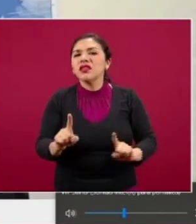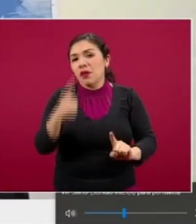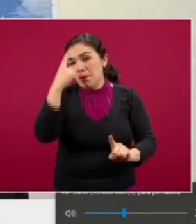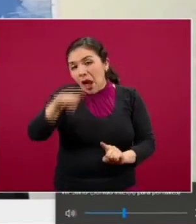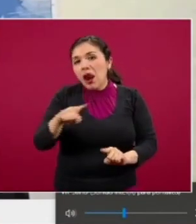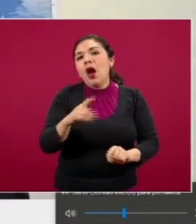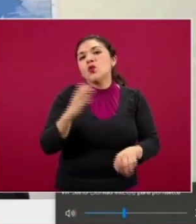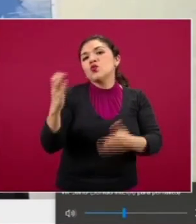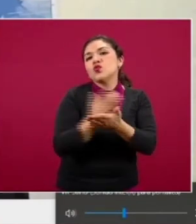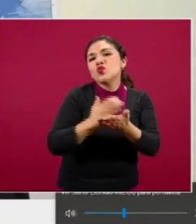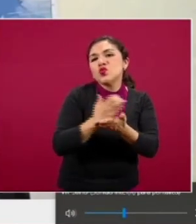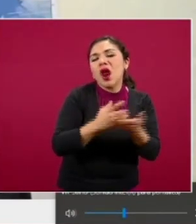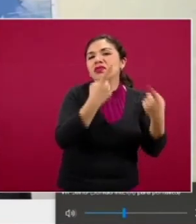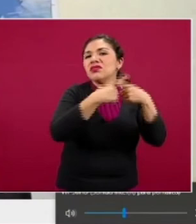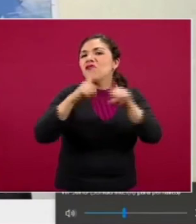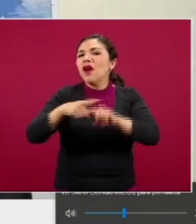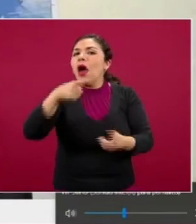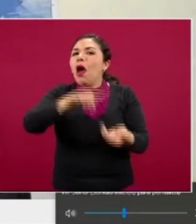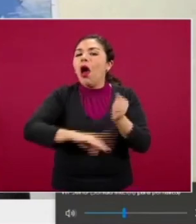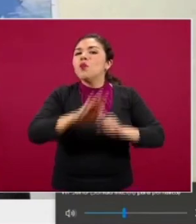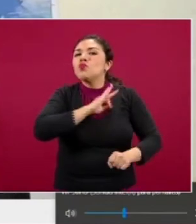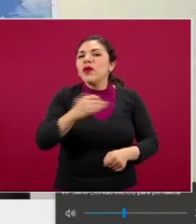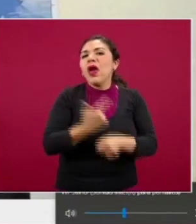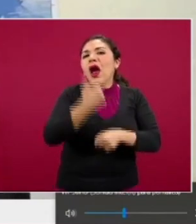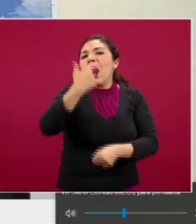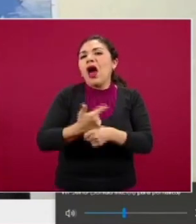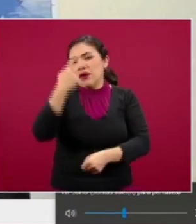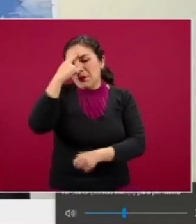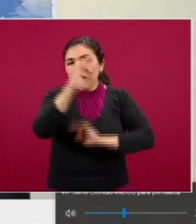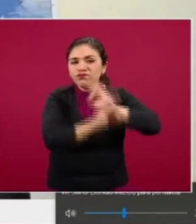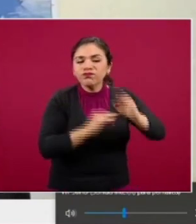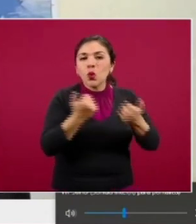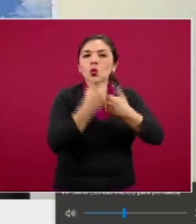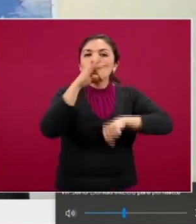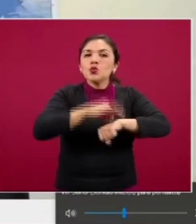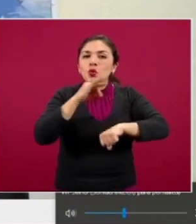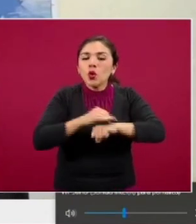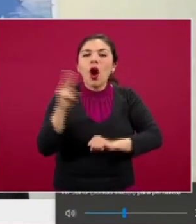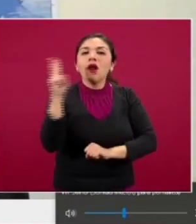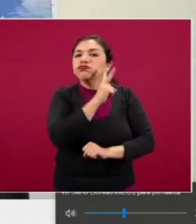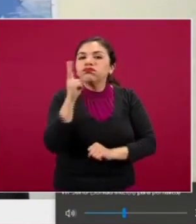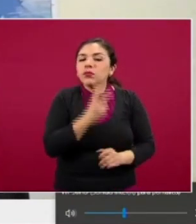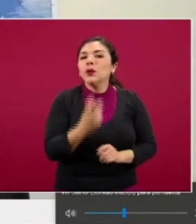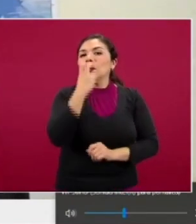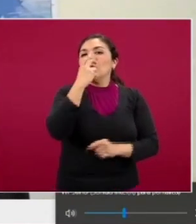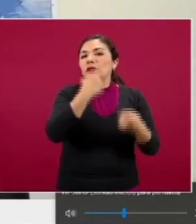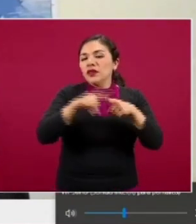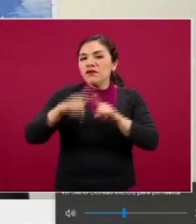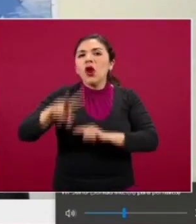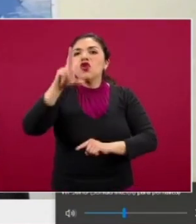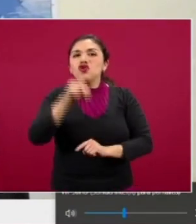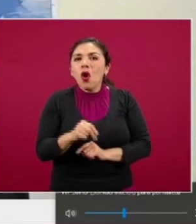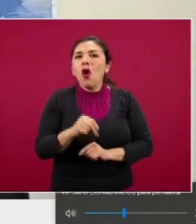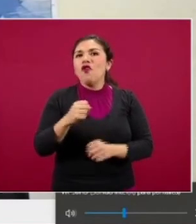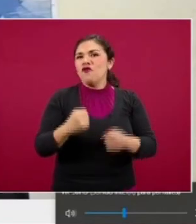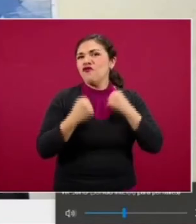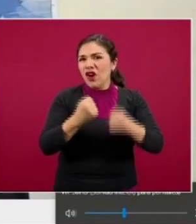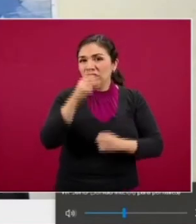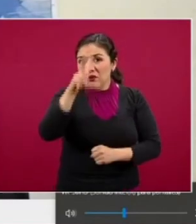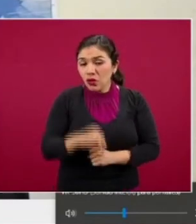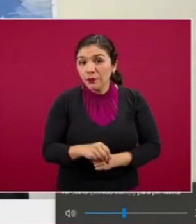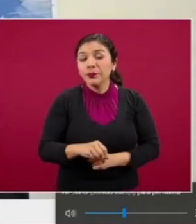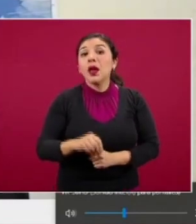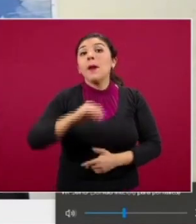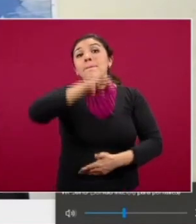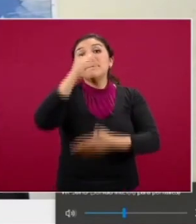a los distintos elementos del manejo médico, en particular la oxigenación no invasiva. Se reduce de la